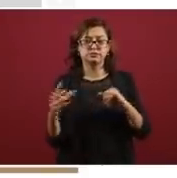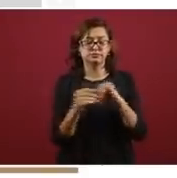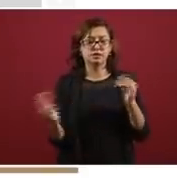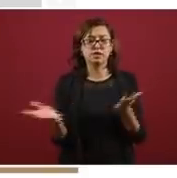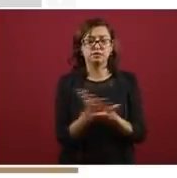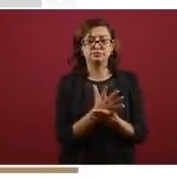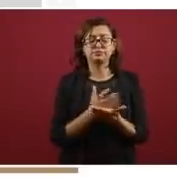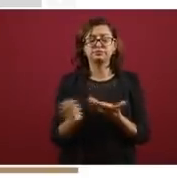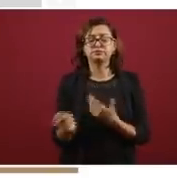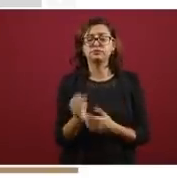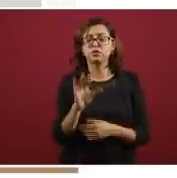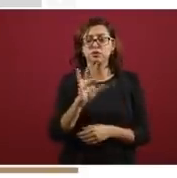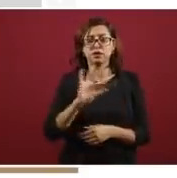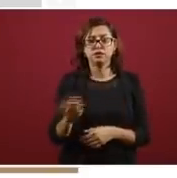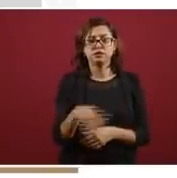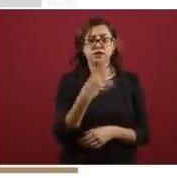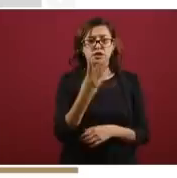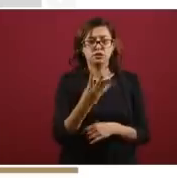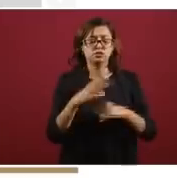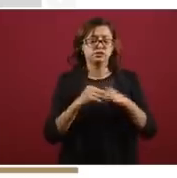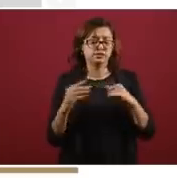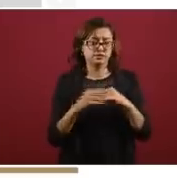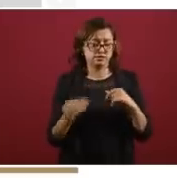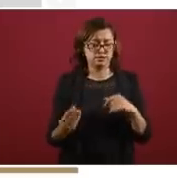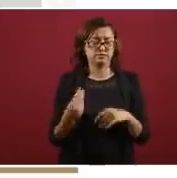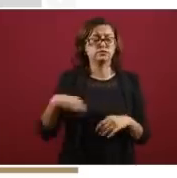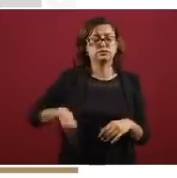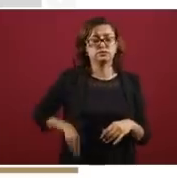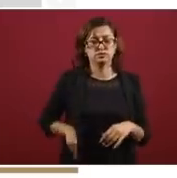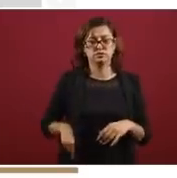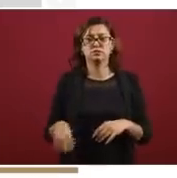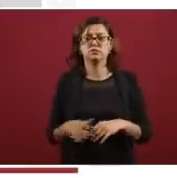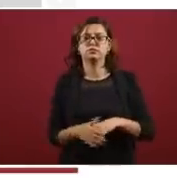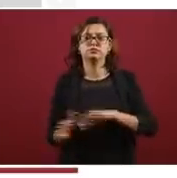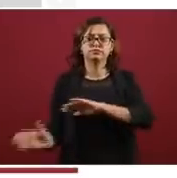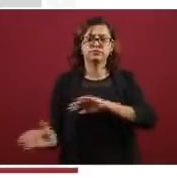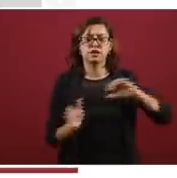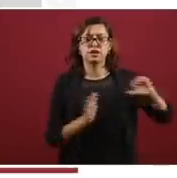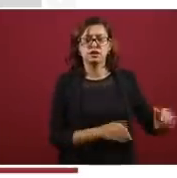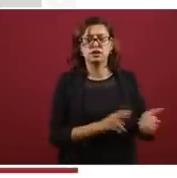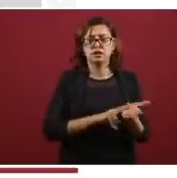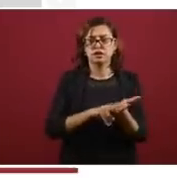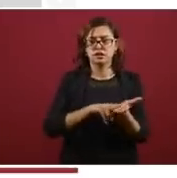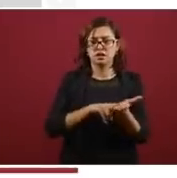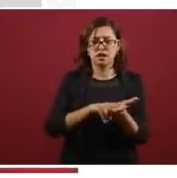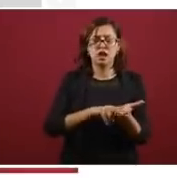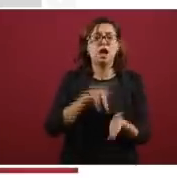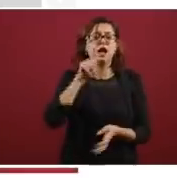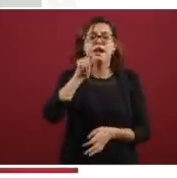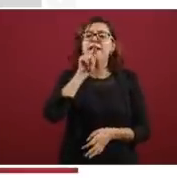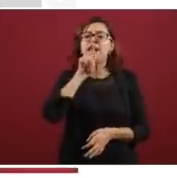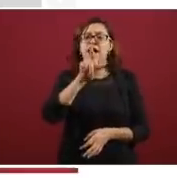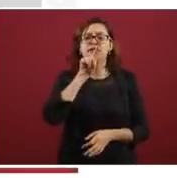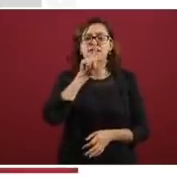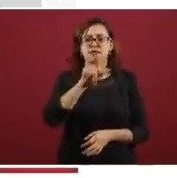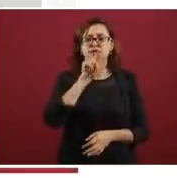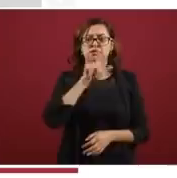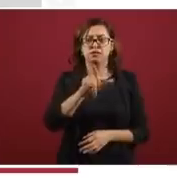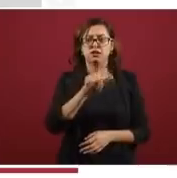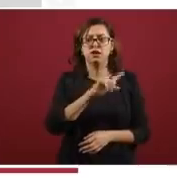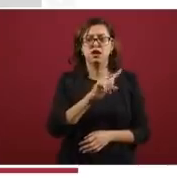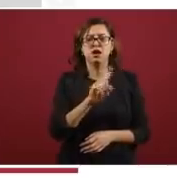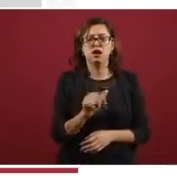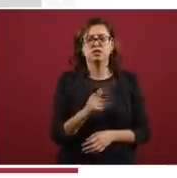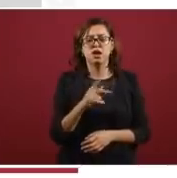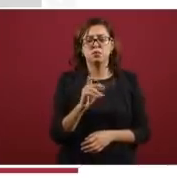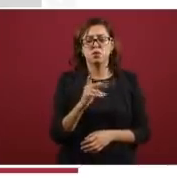de 42 centavos. En el diésel, despachadora Abastos de Jalisco, en Zapopan, Jalisco, con un precio